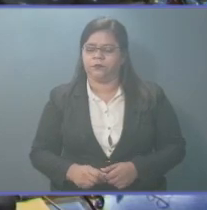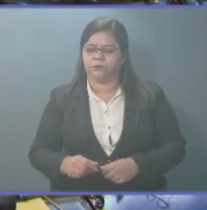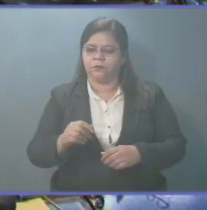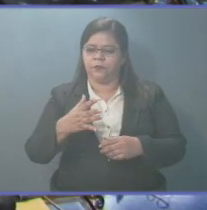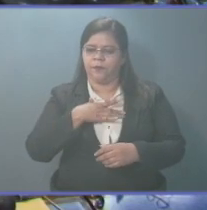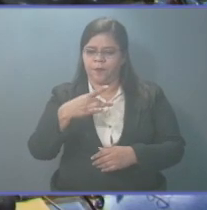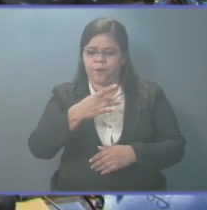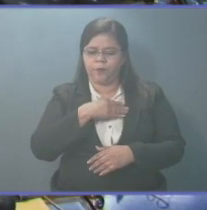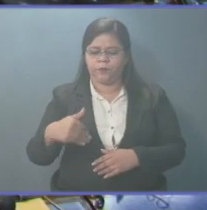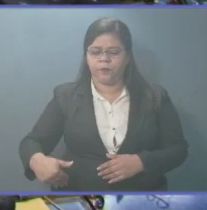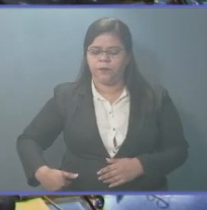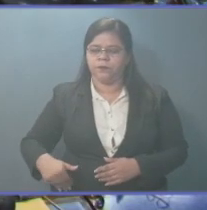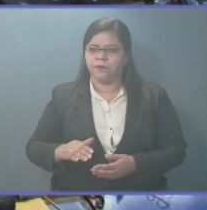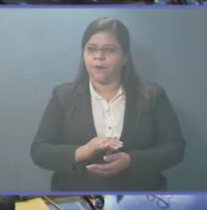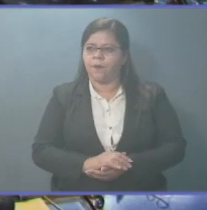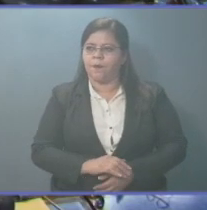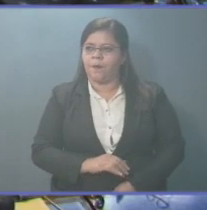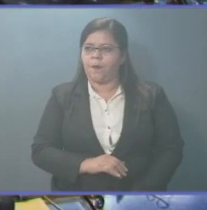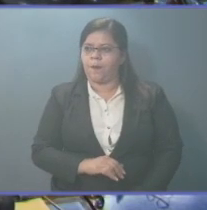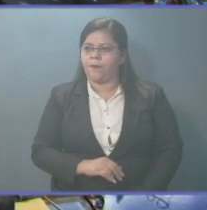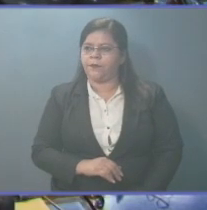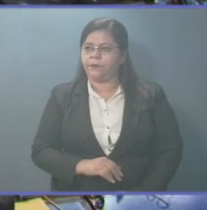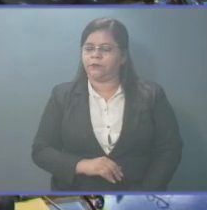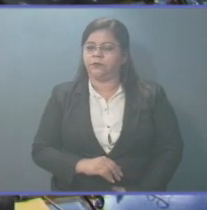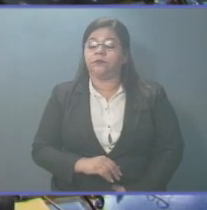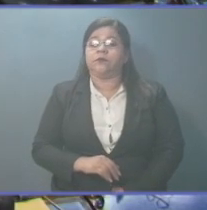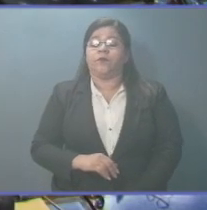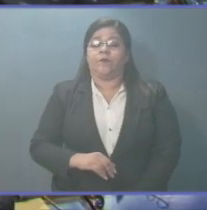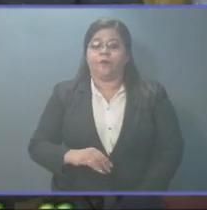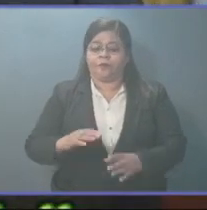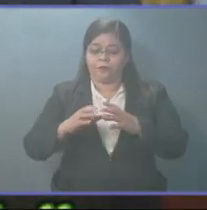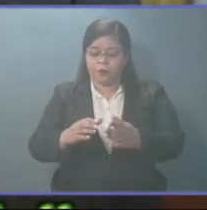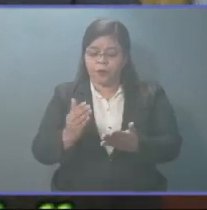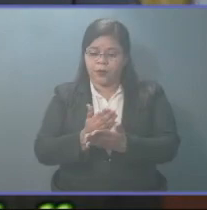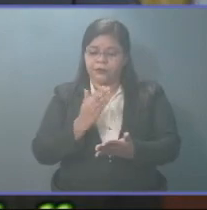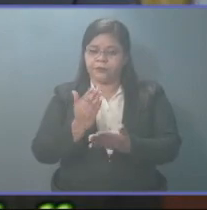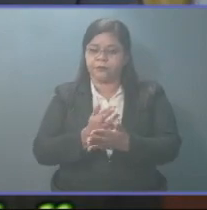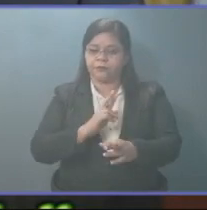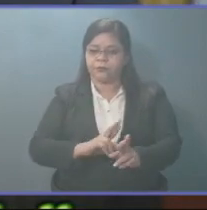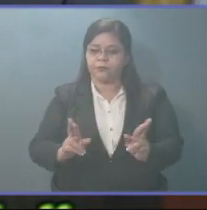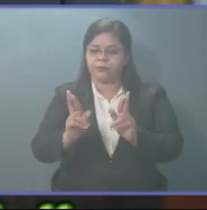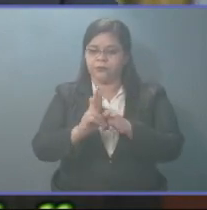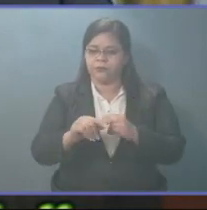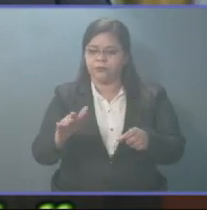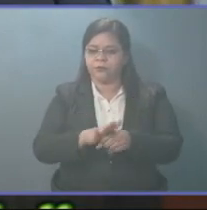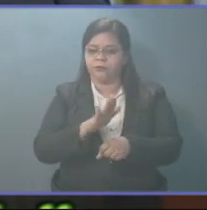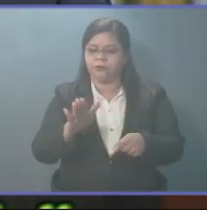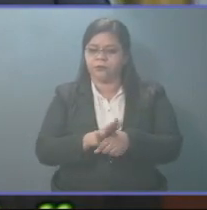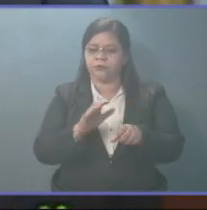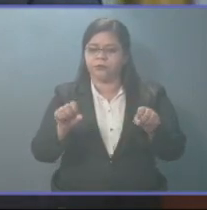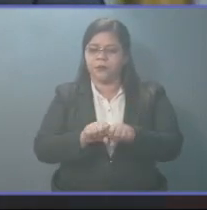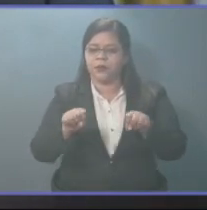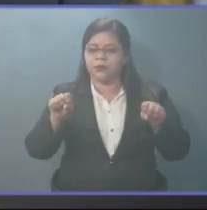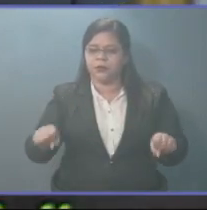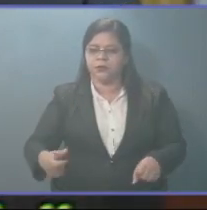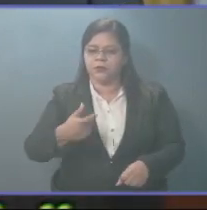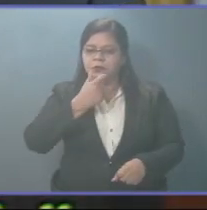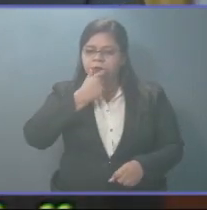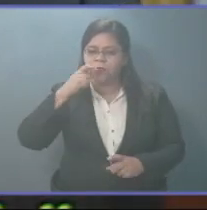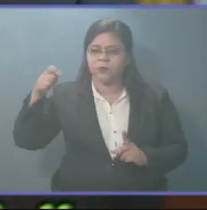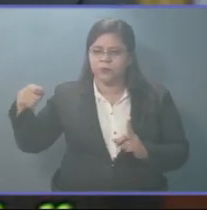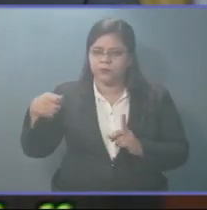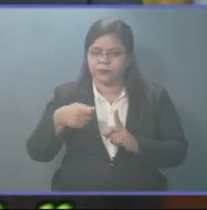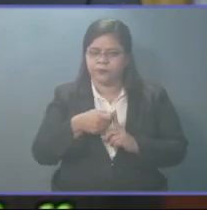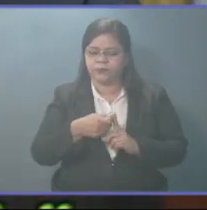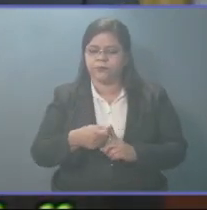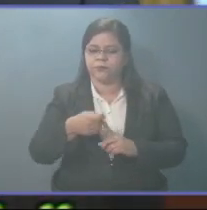gusto, señor presidente. Comisión ad hoc para que estudie reformas integrales del sistema de pensiones. Palacio